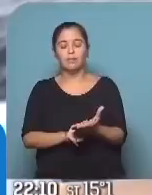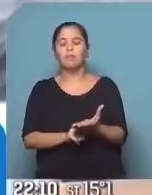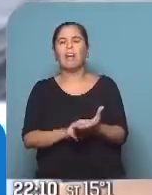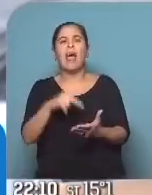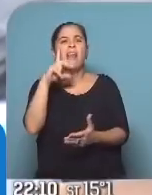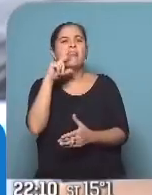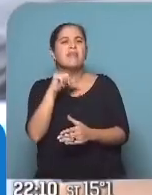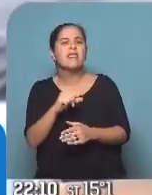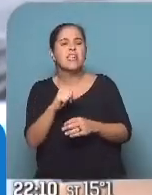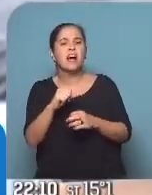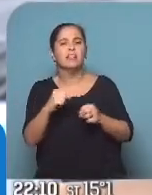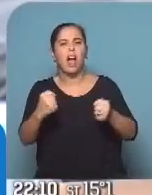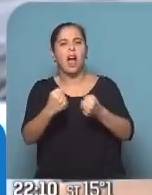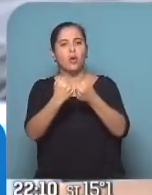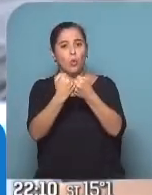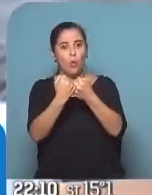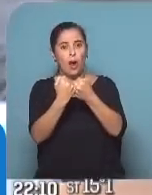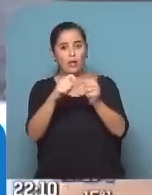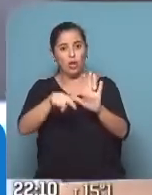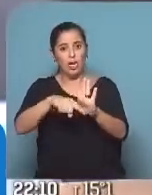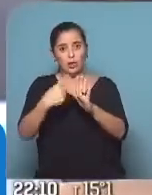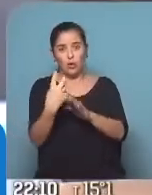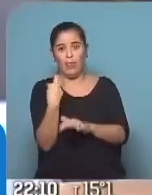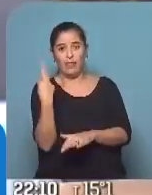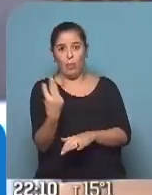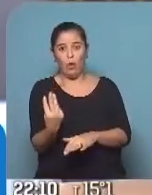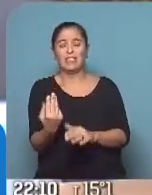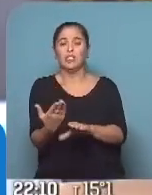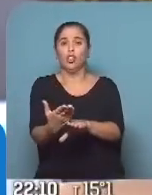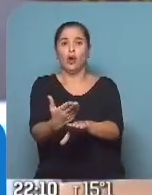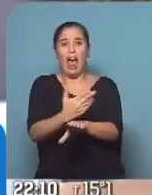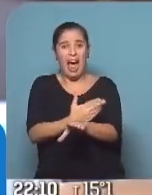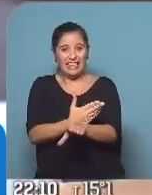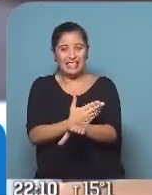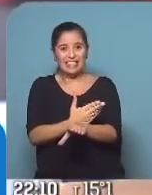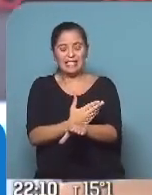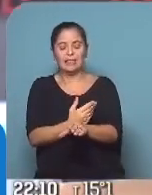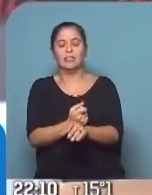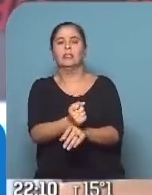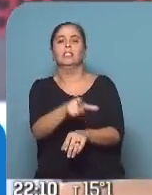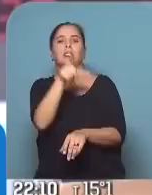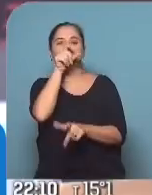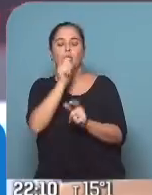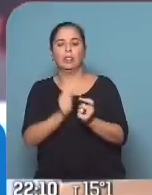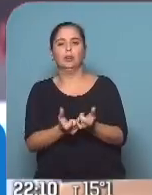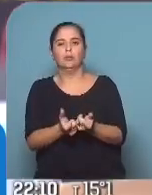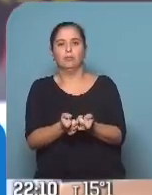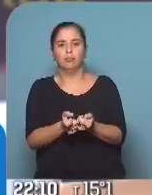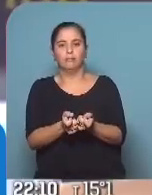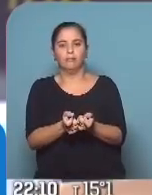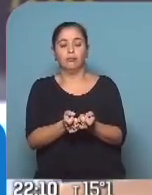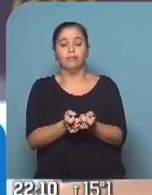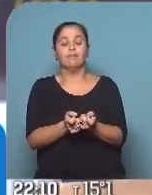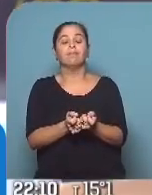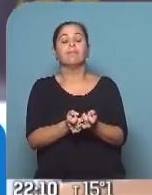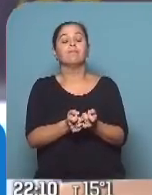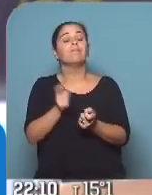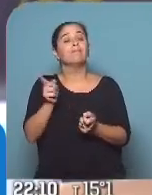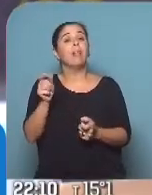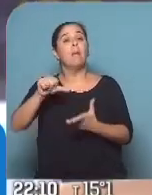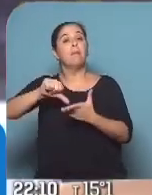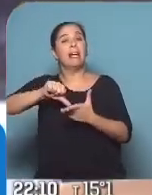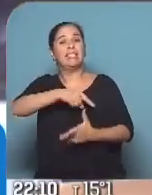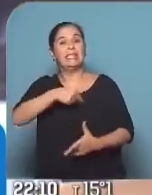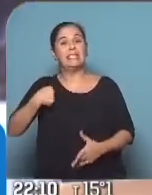con las autoridades chinas, que, insisto, mandaron al viceprimer ministro, es decir, no fue un funcionario de segunda categoría